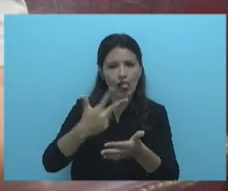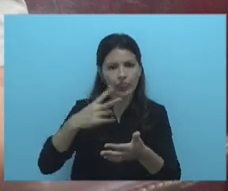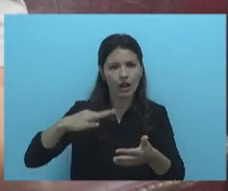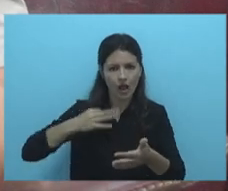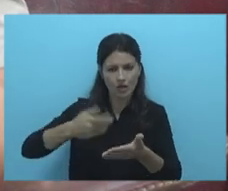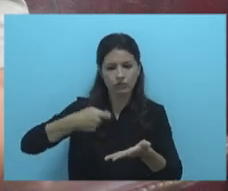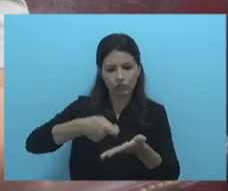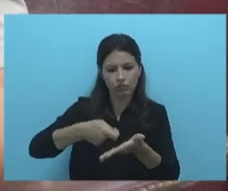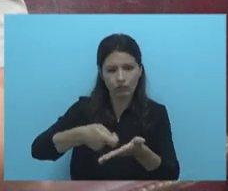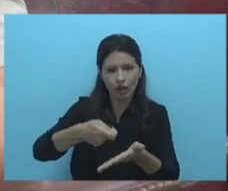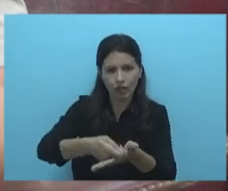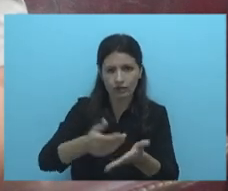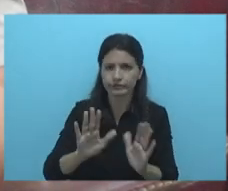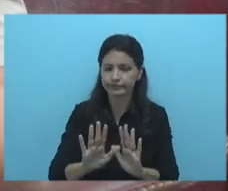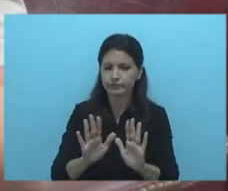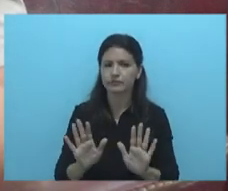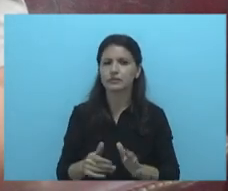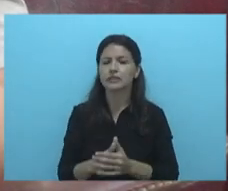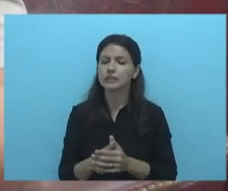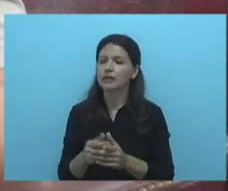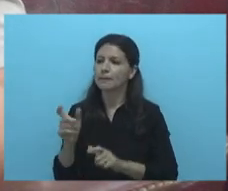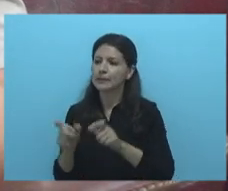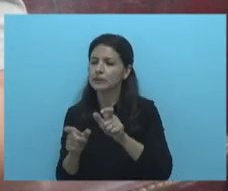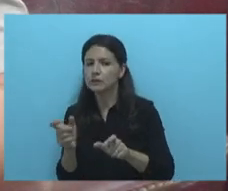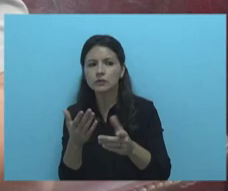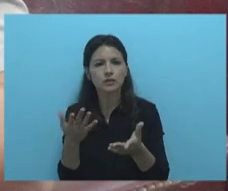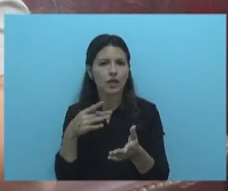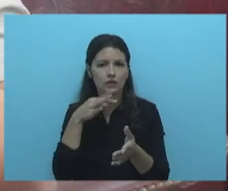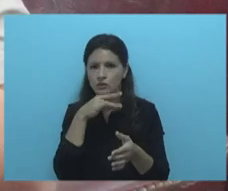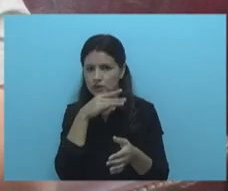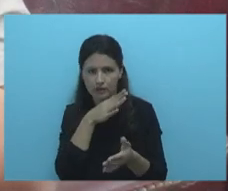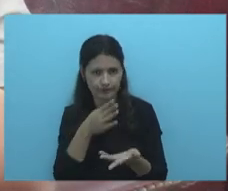la ciudadanía, que está esperando con muchísima necesidad que estas